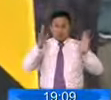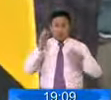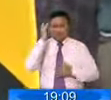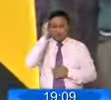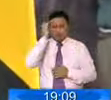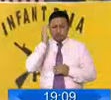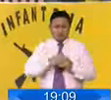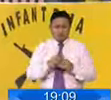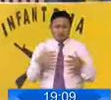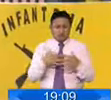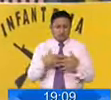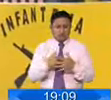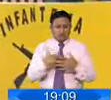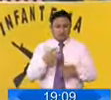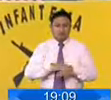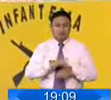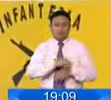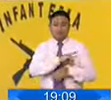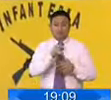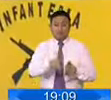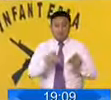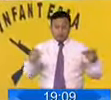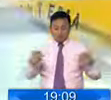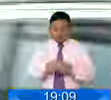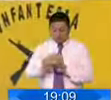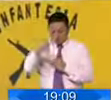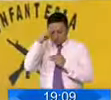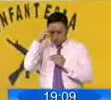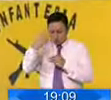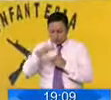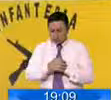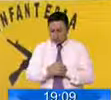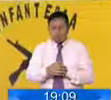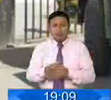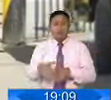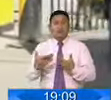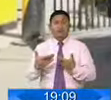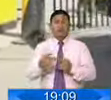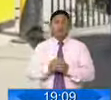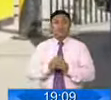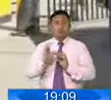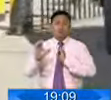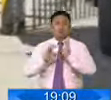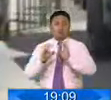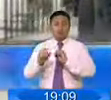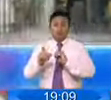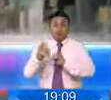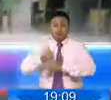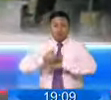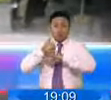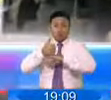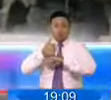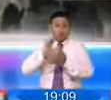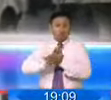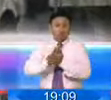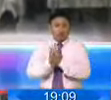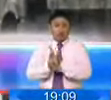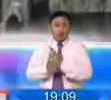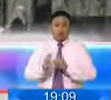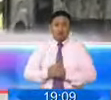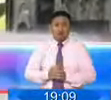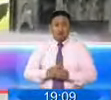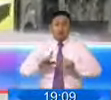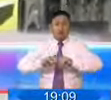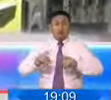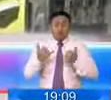quienes se enteraron de la noticia a través de los medios de prensa. La incertidumbre se generó al no haber comunicación por parte de las autoridades, sobre todo militares. Sin